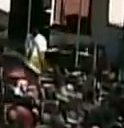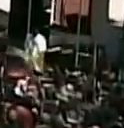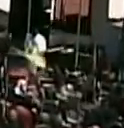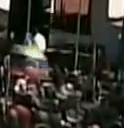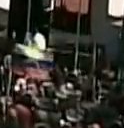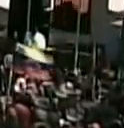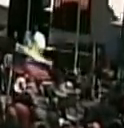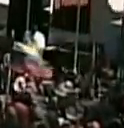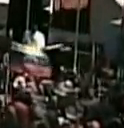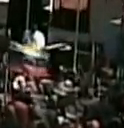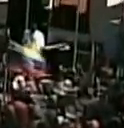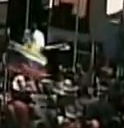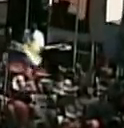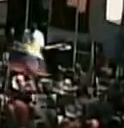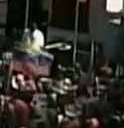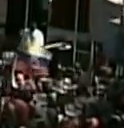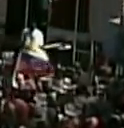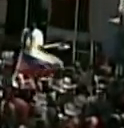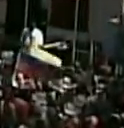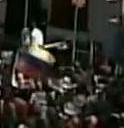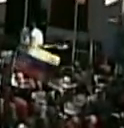Y la historia se repite.